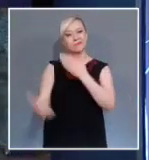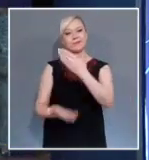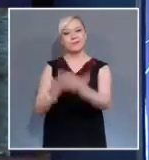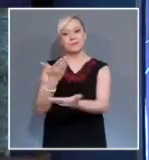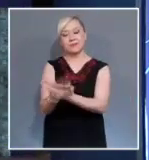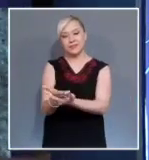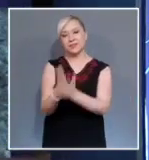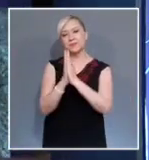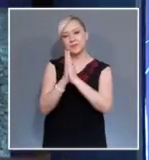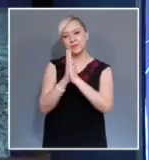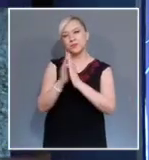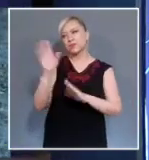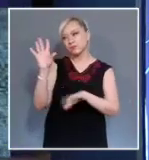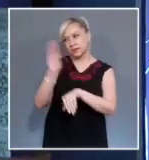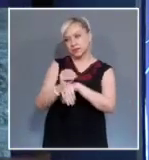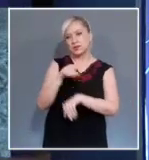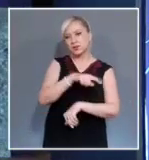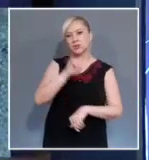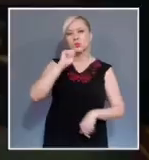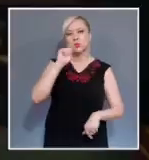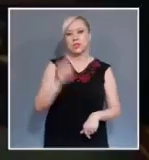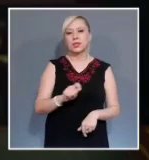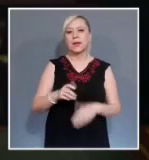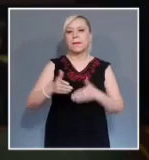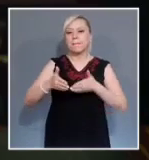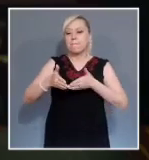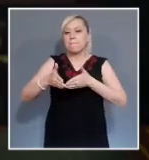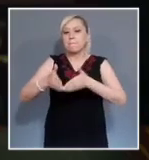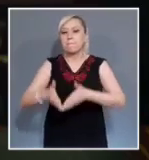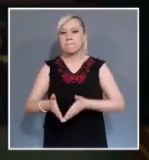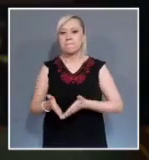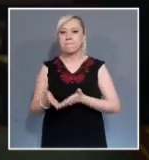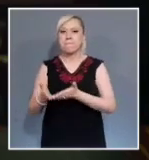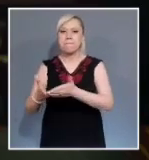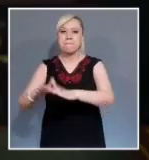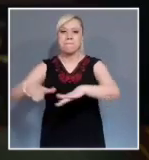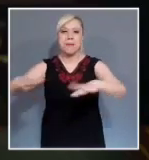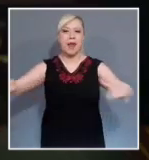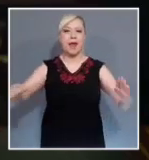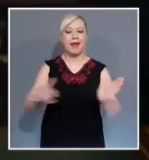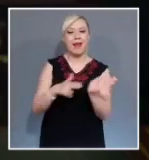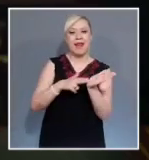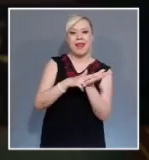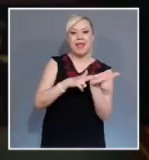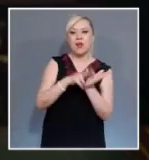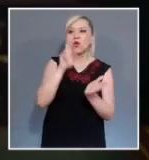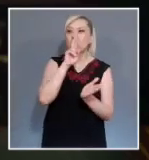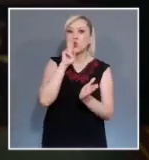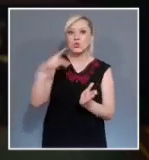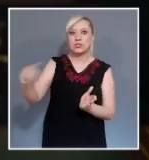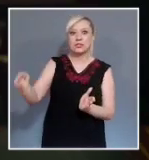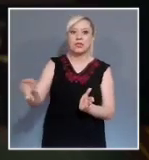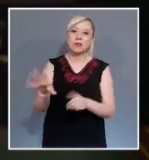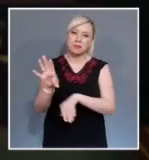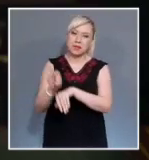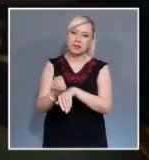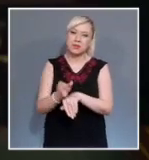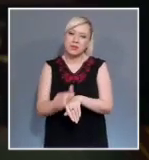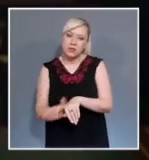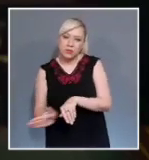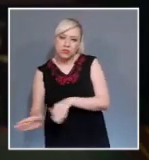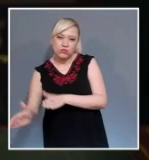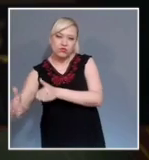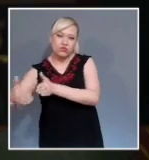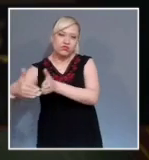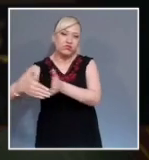pero a través del mar Negro el presidente de Ucrania bolodimir zelemski denunció que Los Invasores